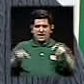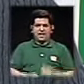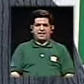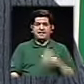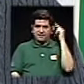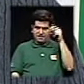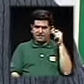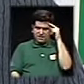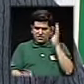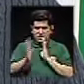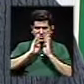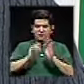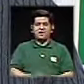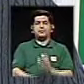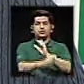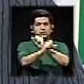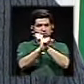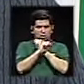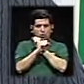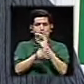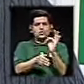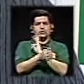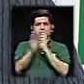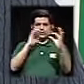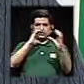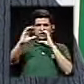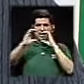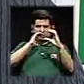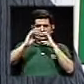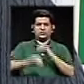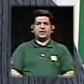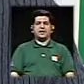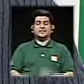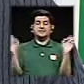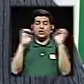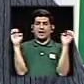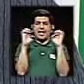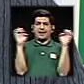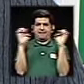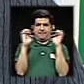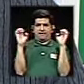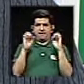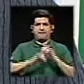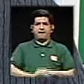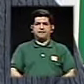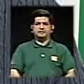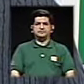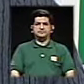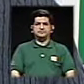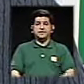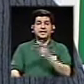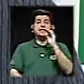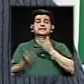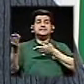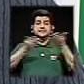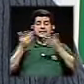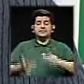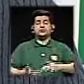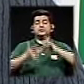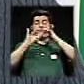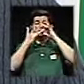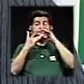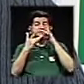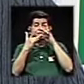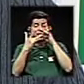obviamente estamos hablando de seguros de telecomunicaciones de energía e y de servicios particularmente